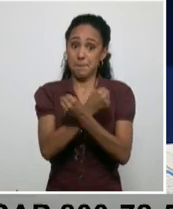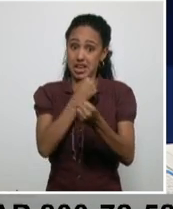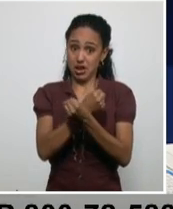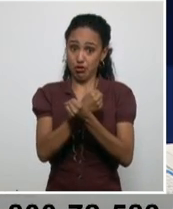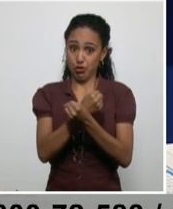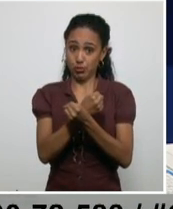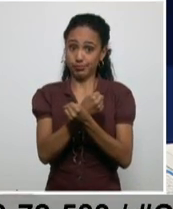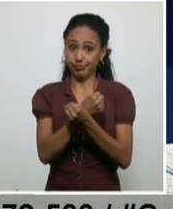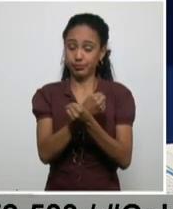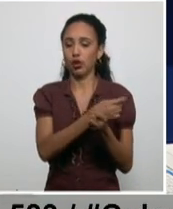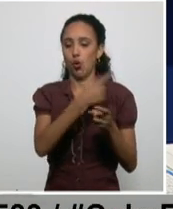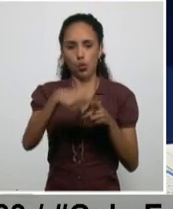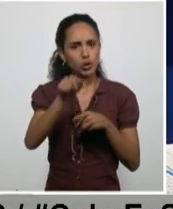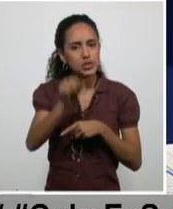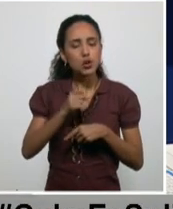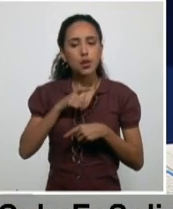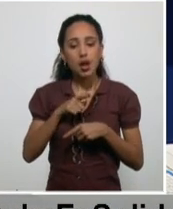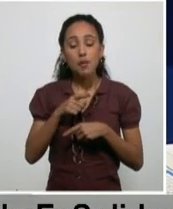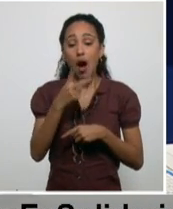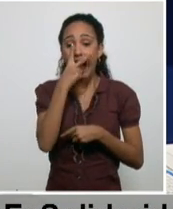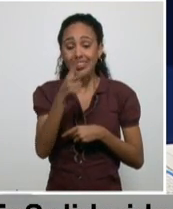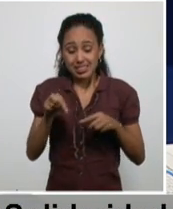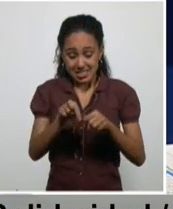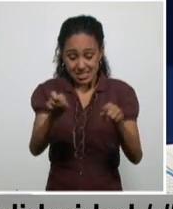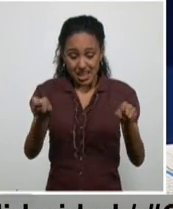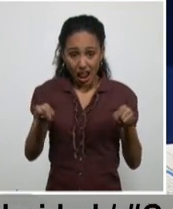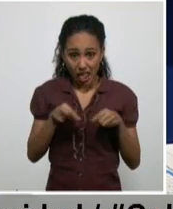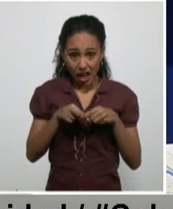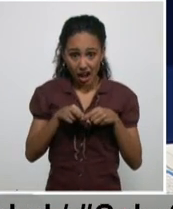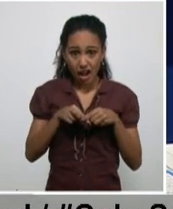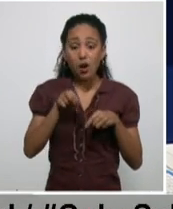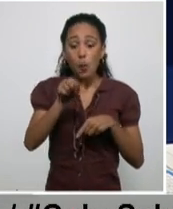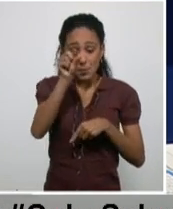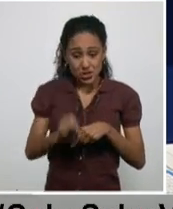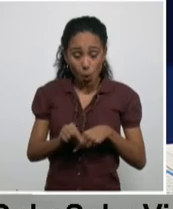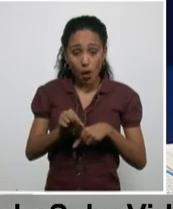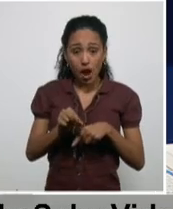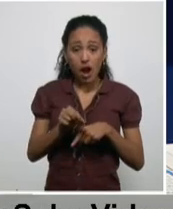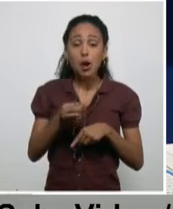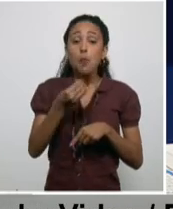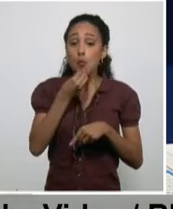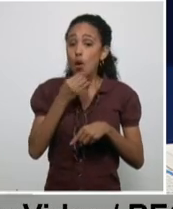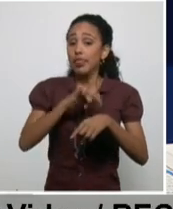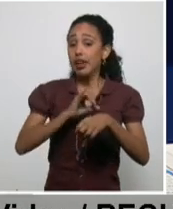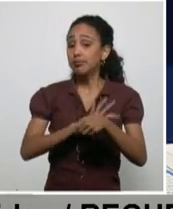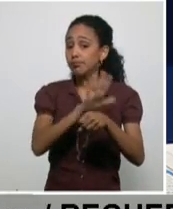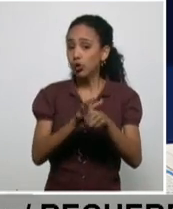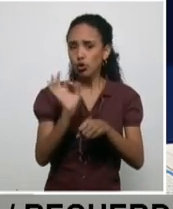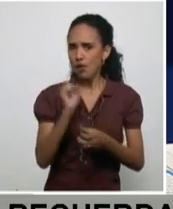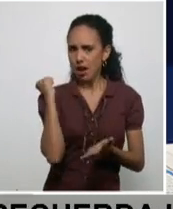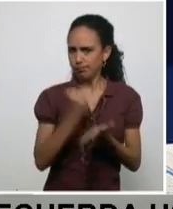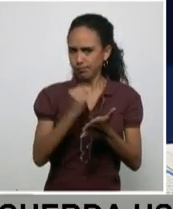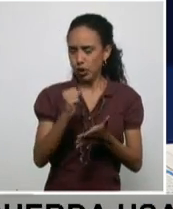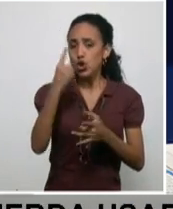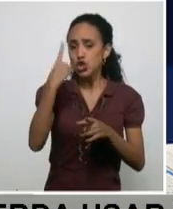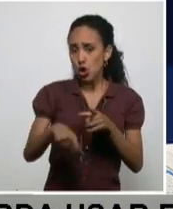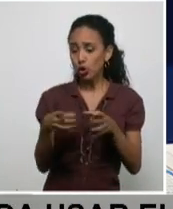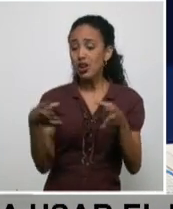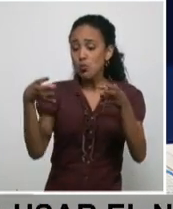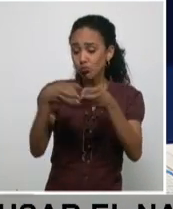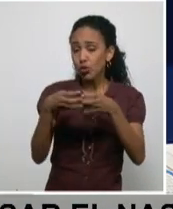está atendiendo sala con pacientes que son sospechosos o pacientes que son confirmados. O sea, ahí no hay discusión, ese